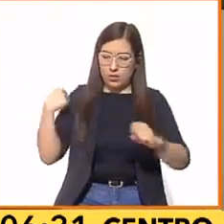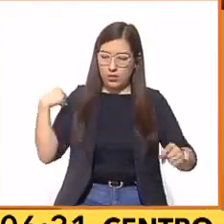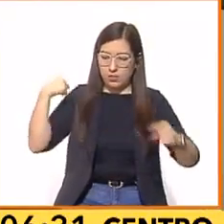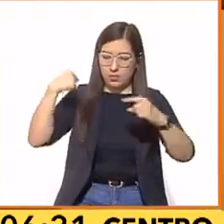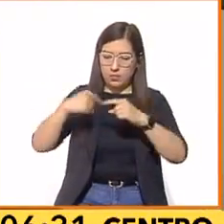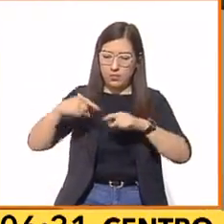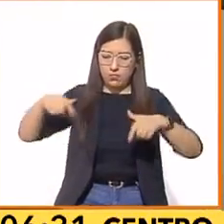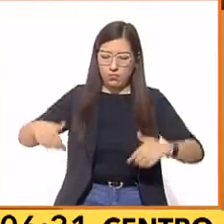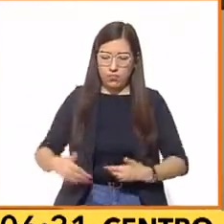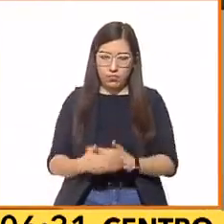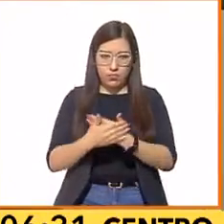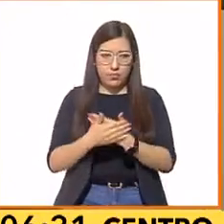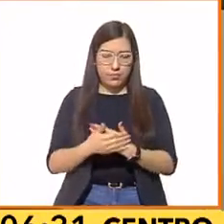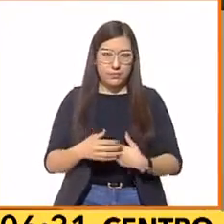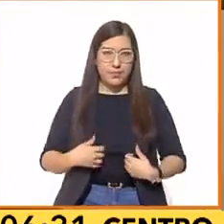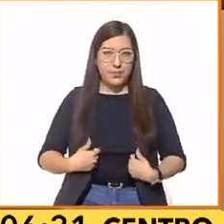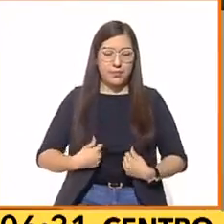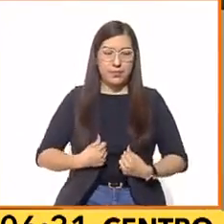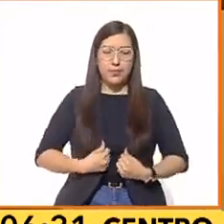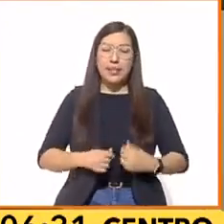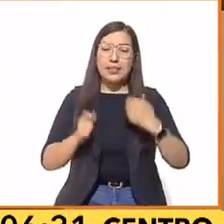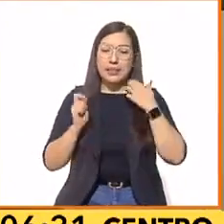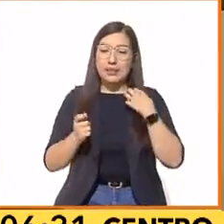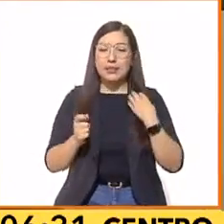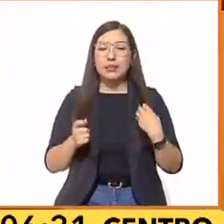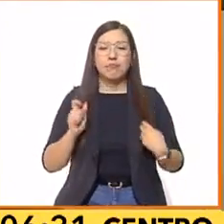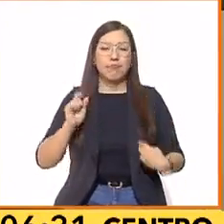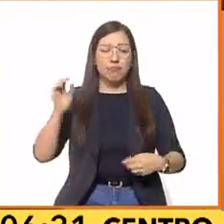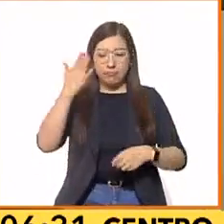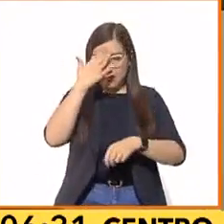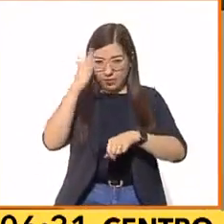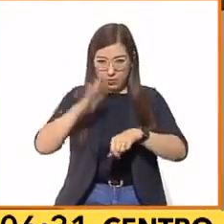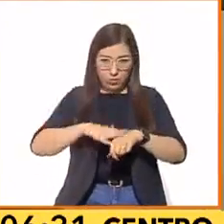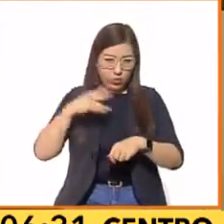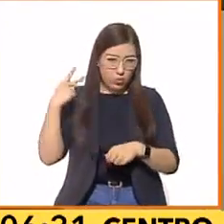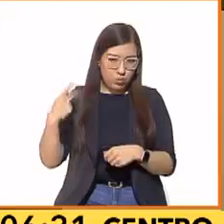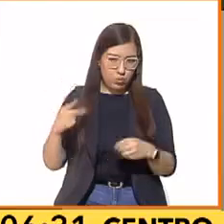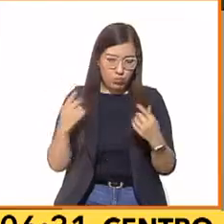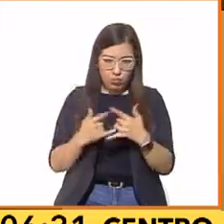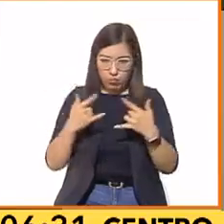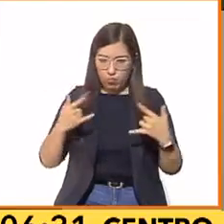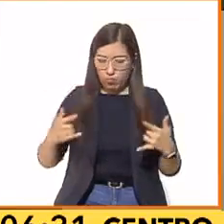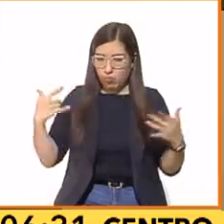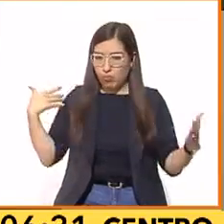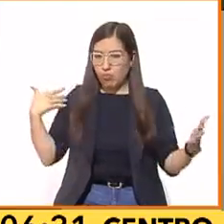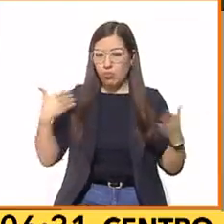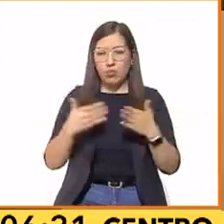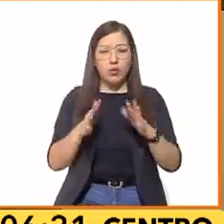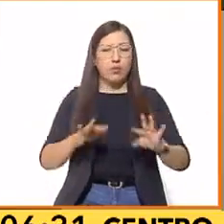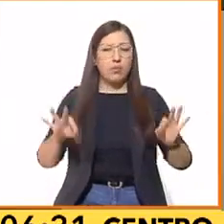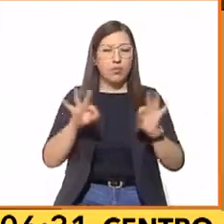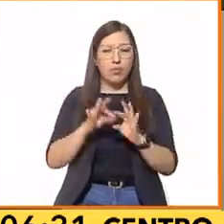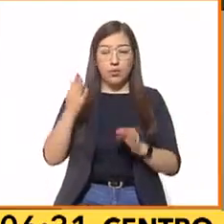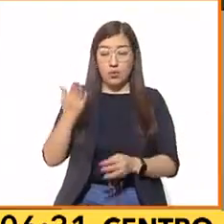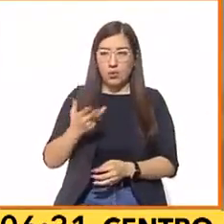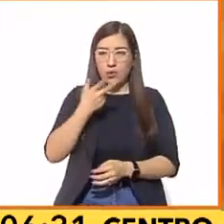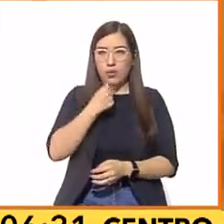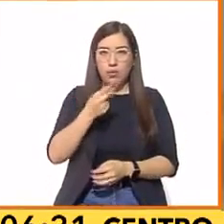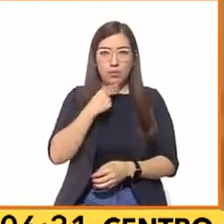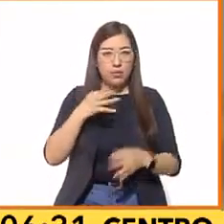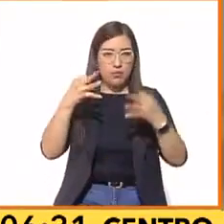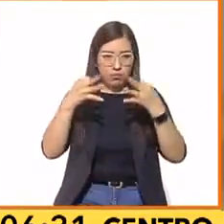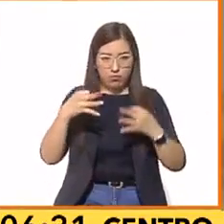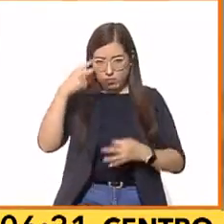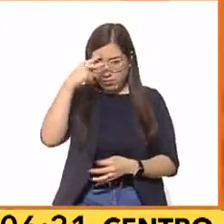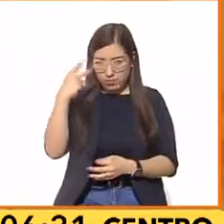pues regularmente es cuando se conmemora o se recuerda este gran legado pues de este hombre, de este mexicano oaxaqueño que pasó